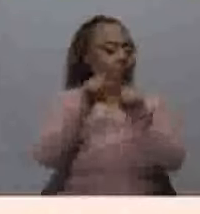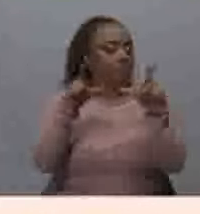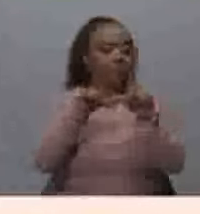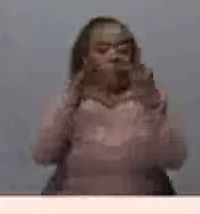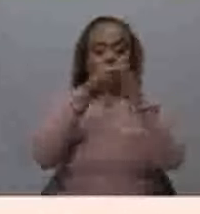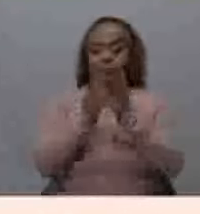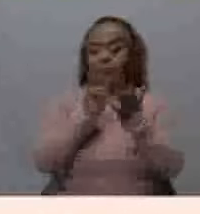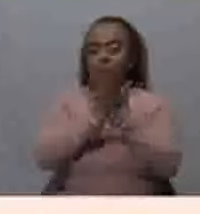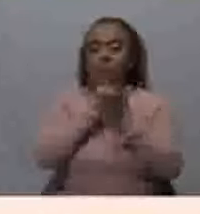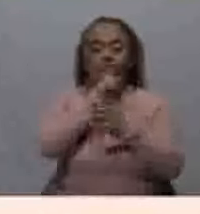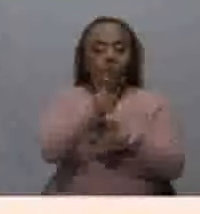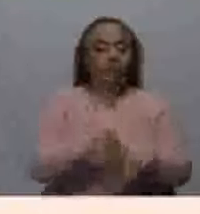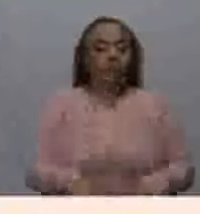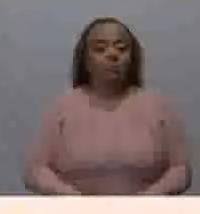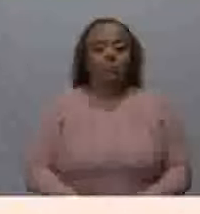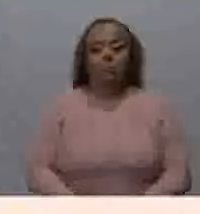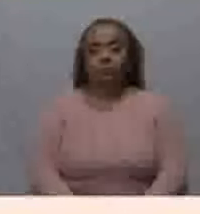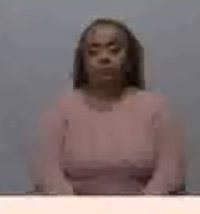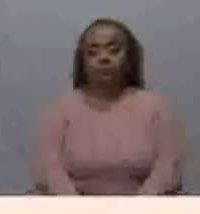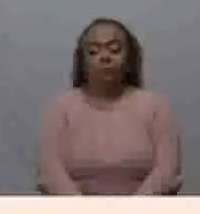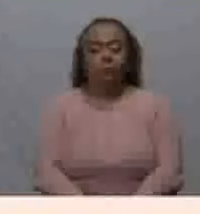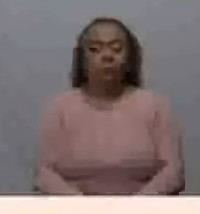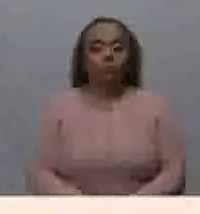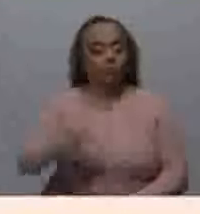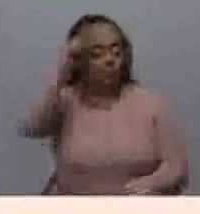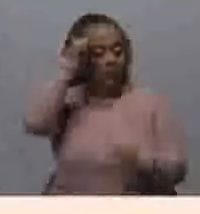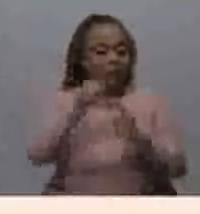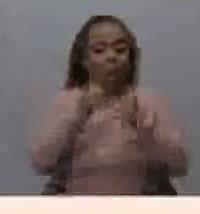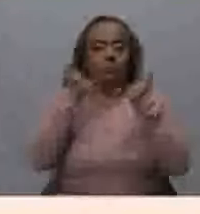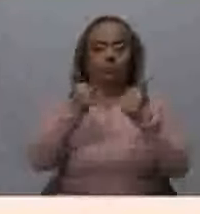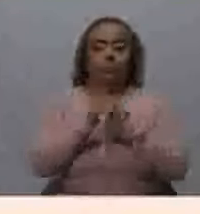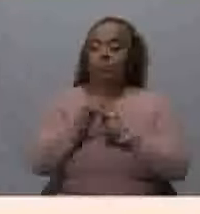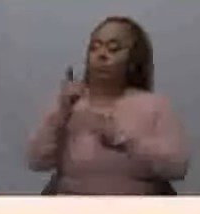del mundo, es una revolución. Sí. Eso es indiscutible. Que recordemos que ya... ¿Vos estuviste en la Copa América del 90?